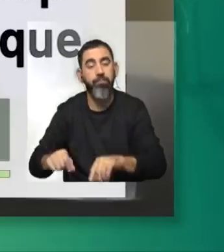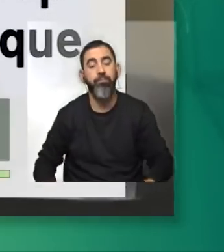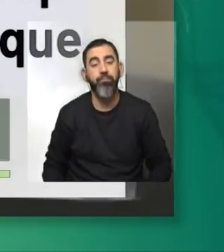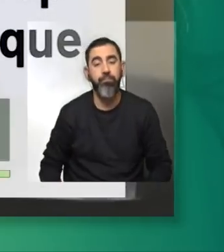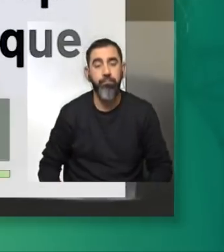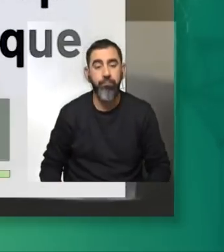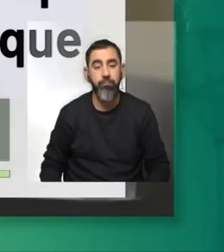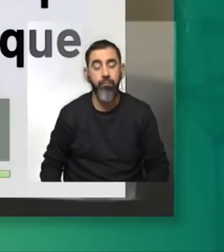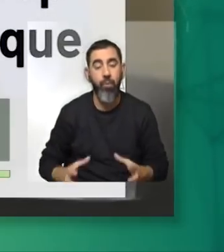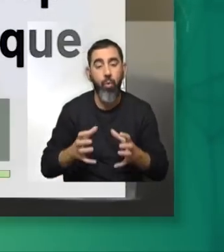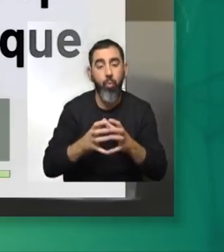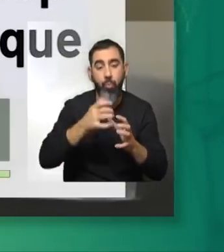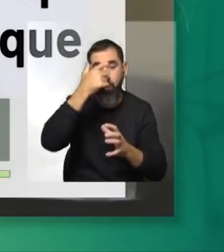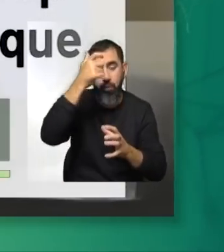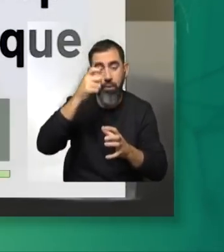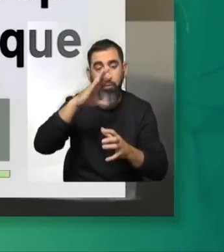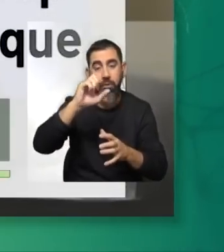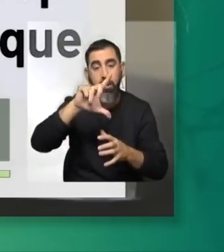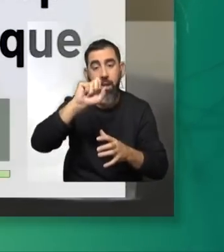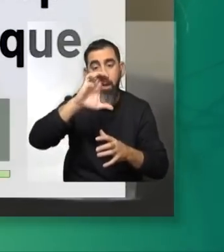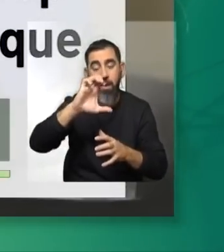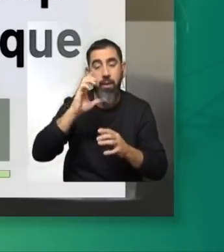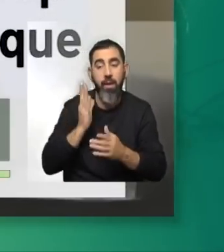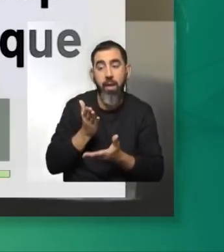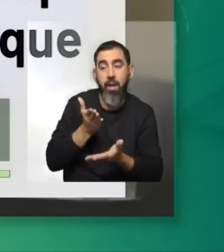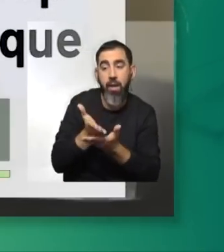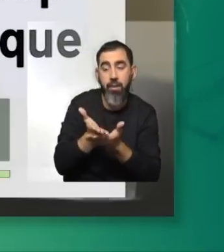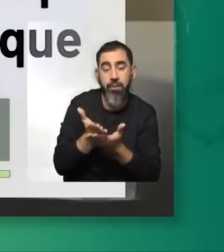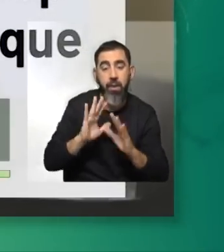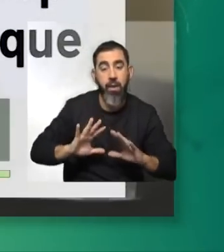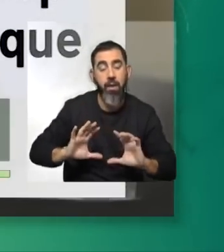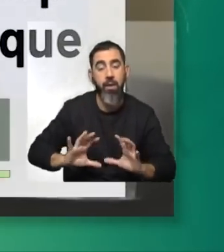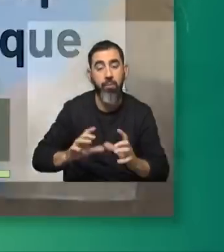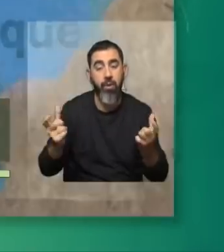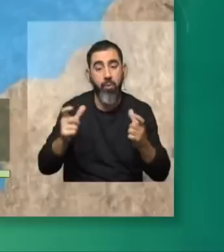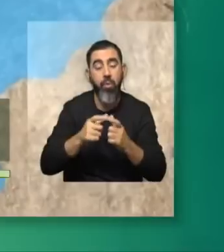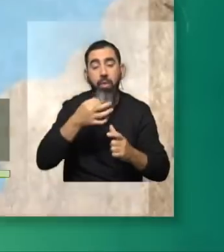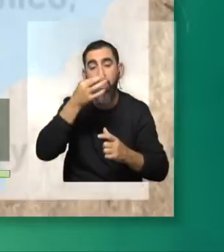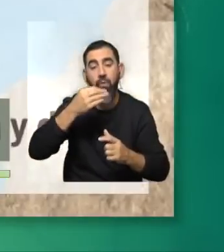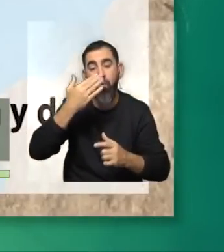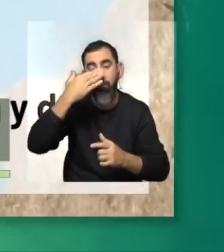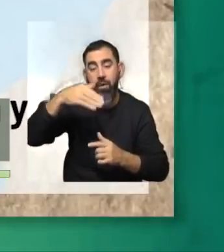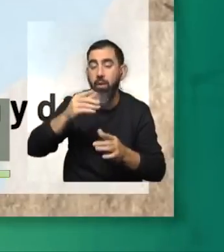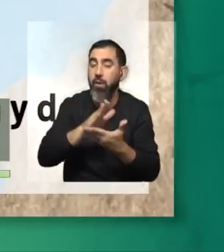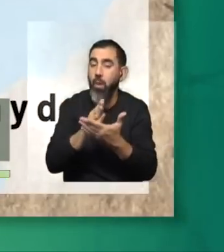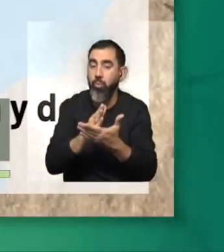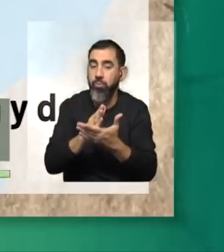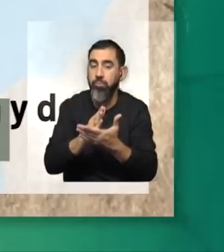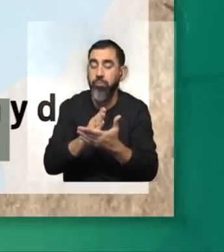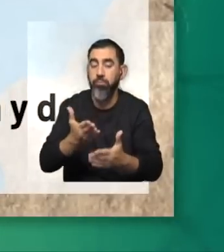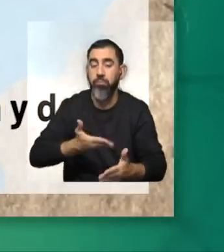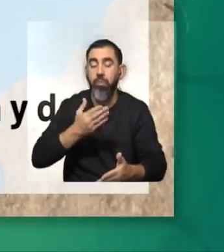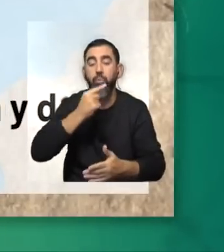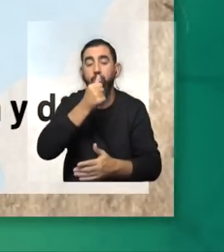esta premisa, los equipos técnicos de la CELAC exigieron en las reuniones preparatorias que la declaración final mantenga la neutralidad y reivindique las